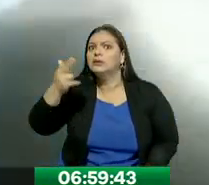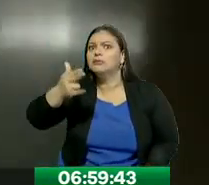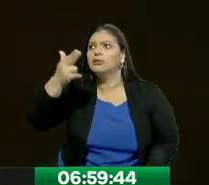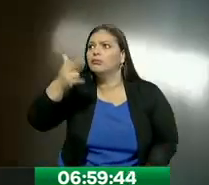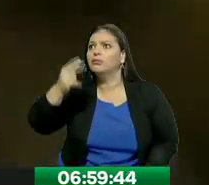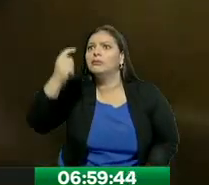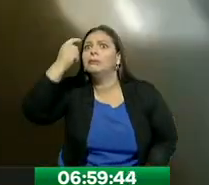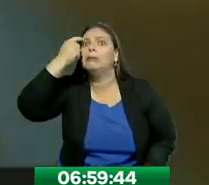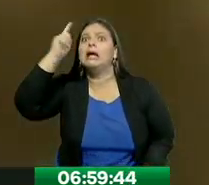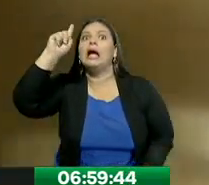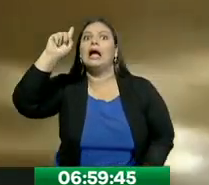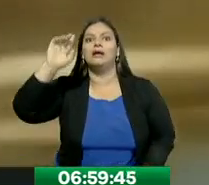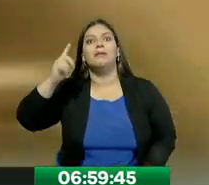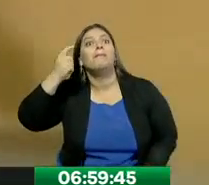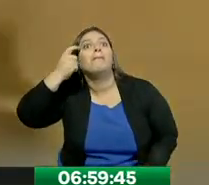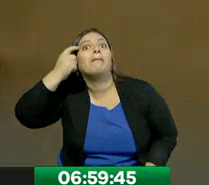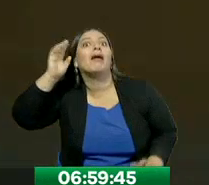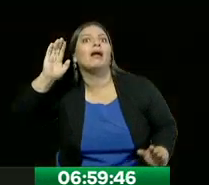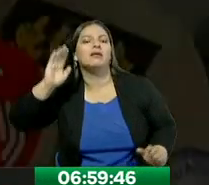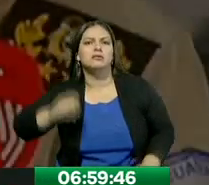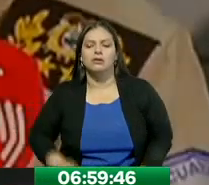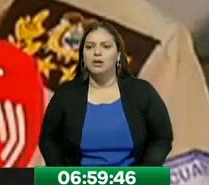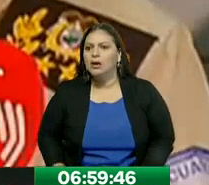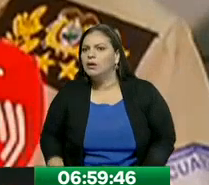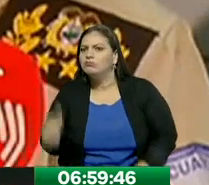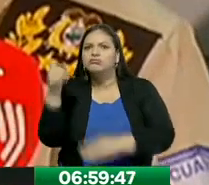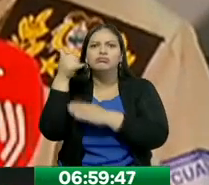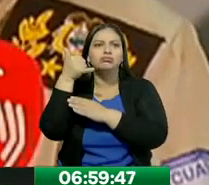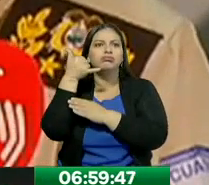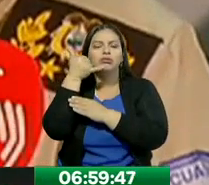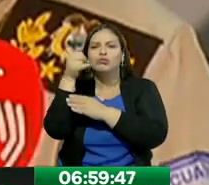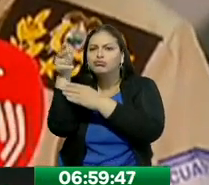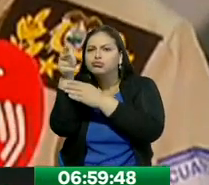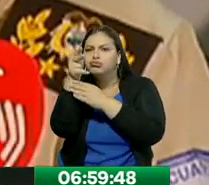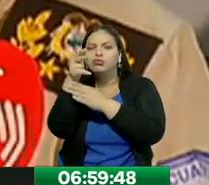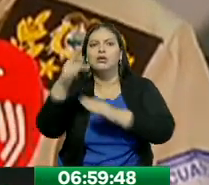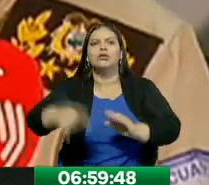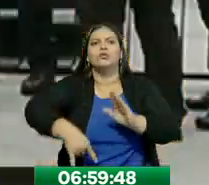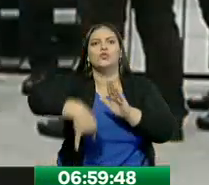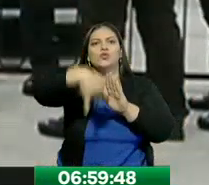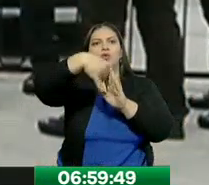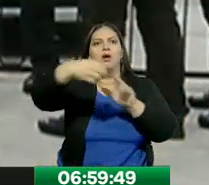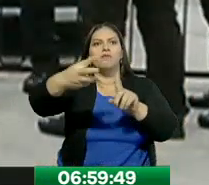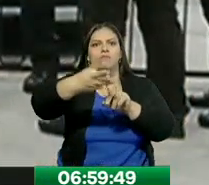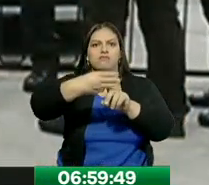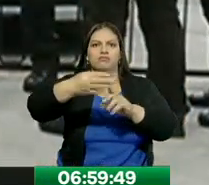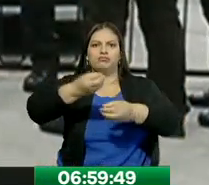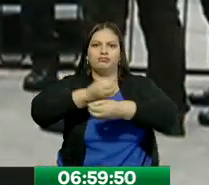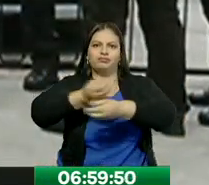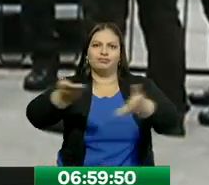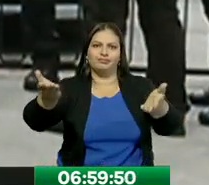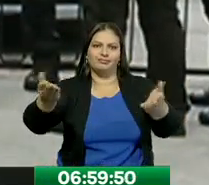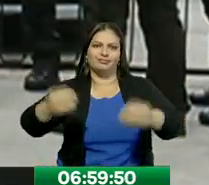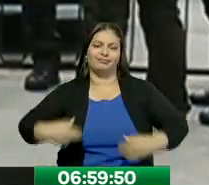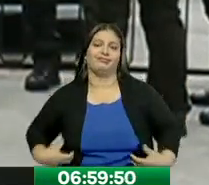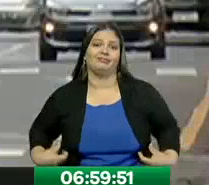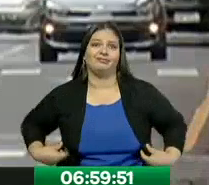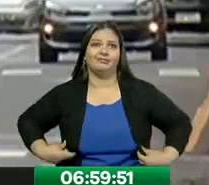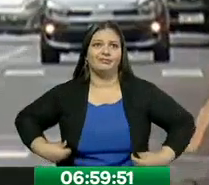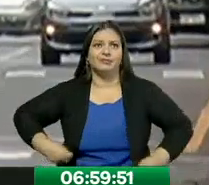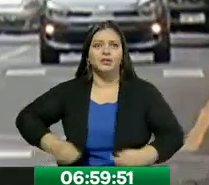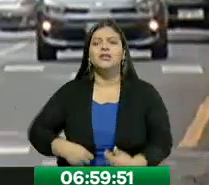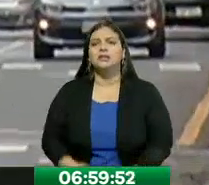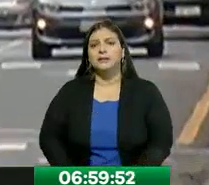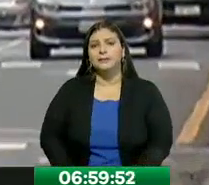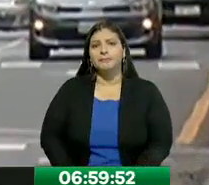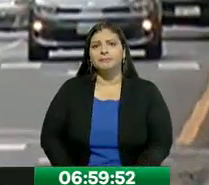todo el malecón. Son miles y miles de personas. Nosotros no lo estamos negando. Efectivamente, lo que sí hubo fueron robos